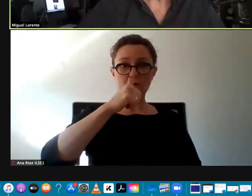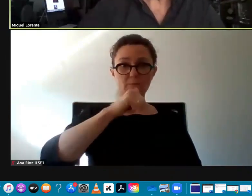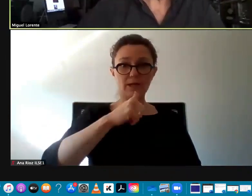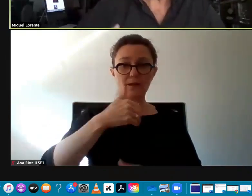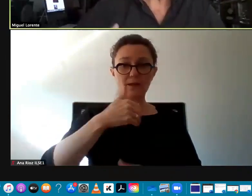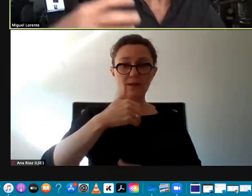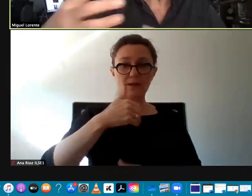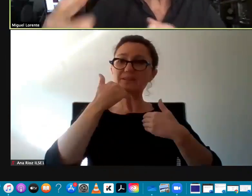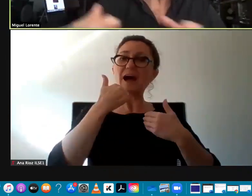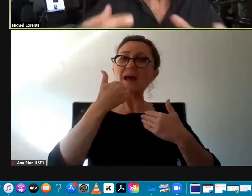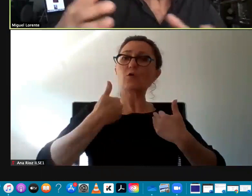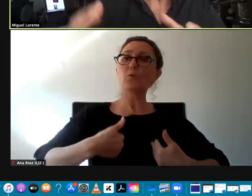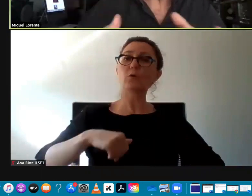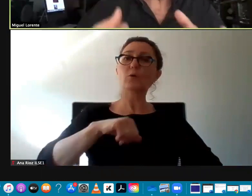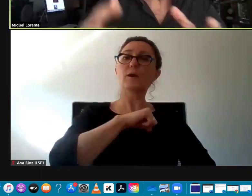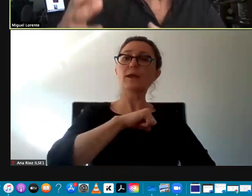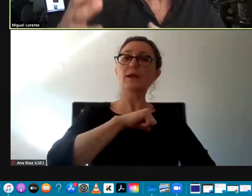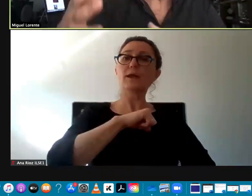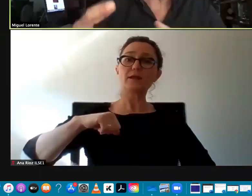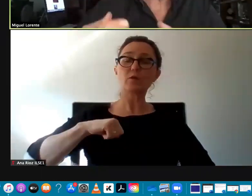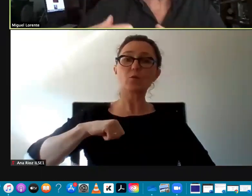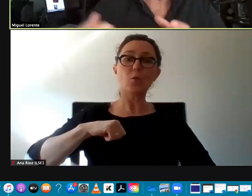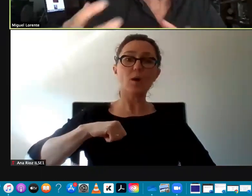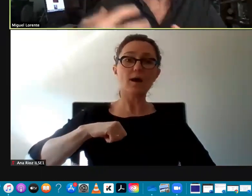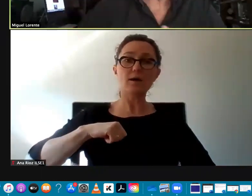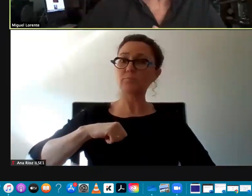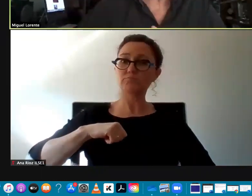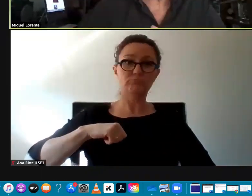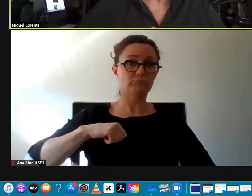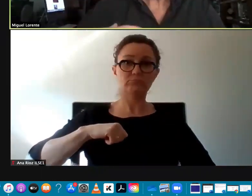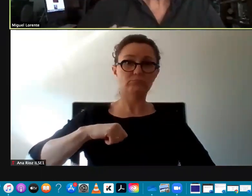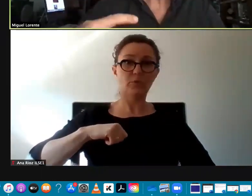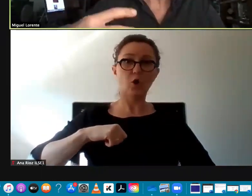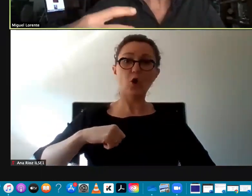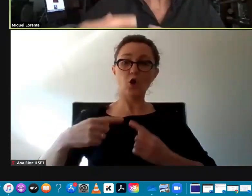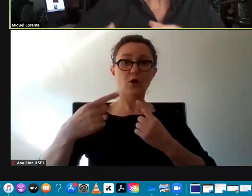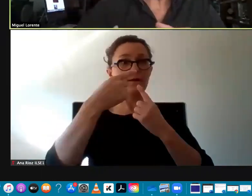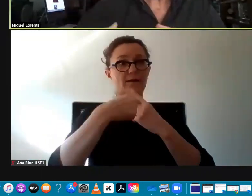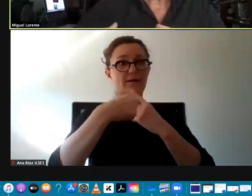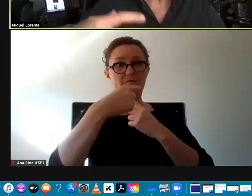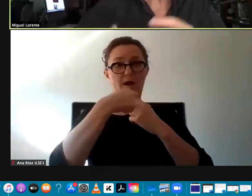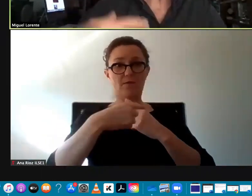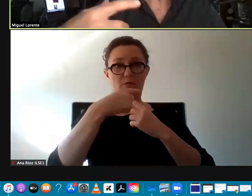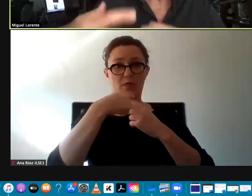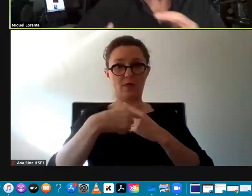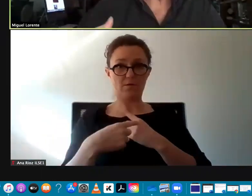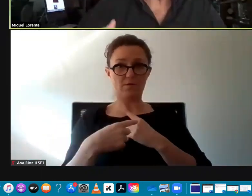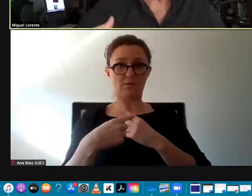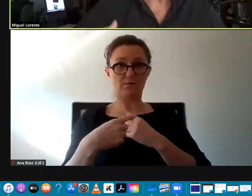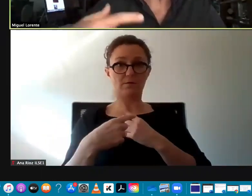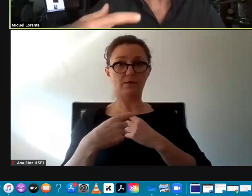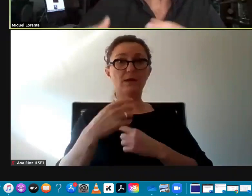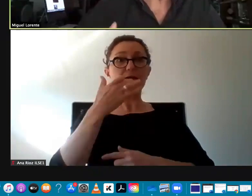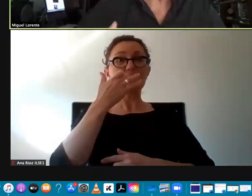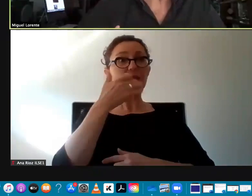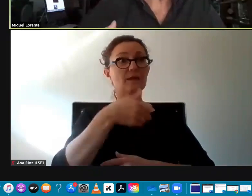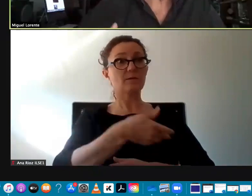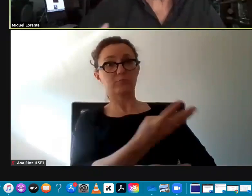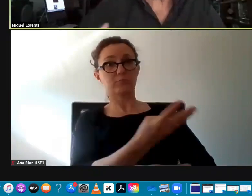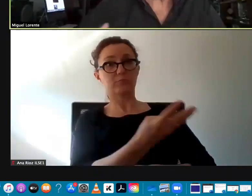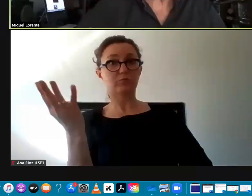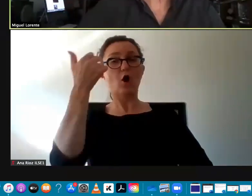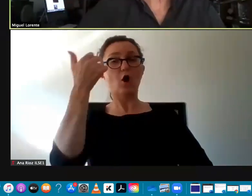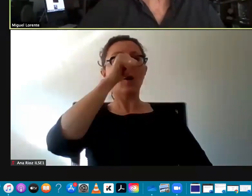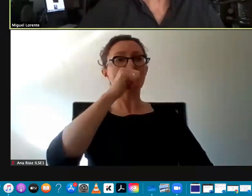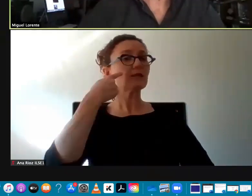de mantener unas directrices, unas referencias propias de los hombres, sino que si no eres reconocido como hombre por otros hombres,